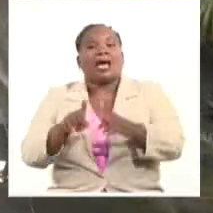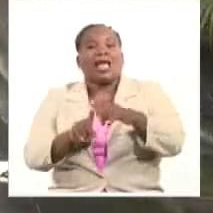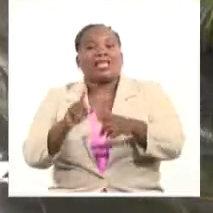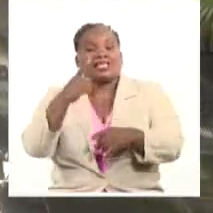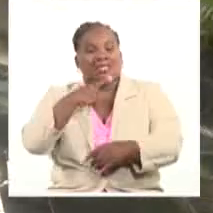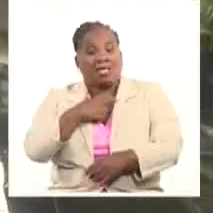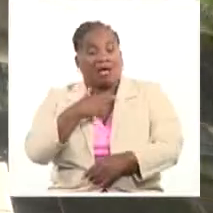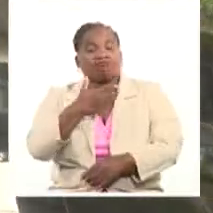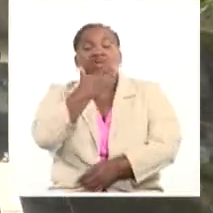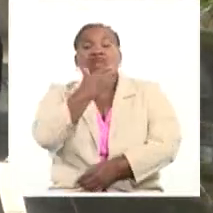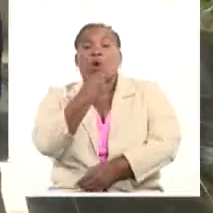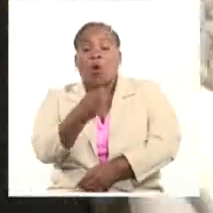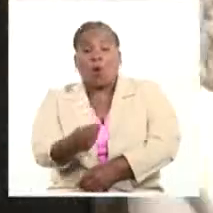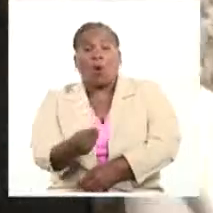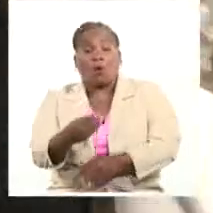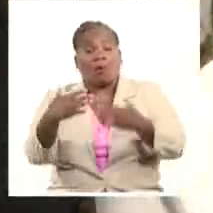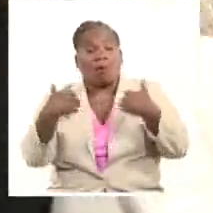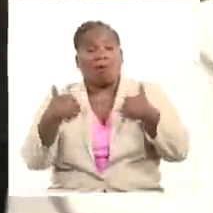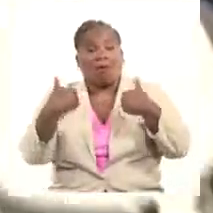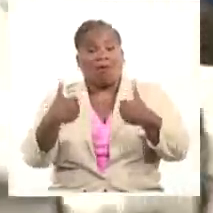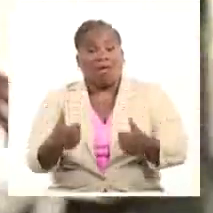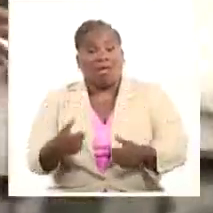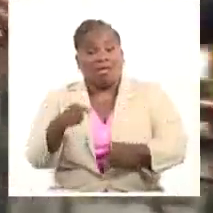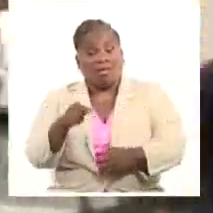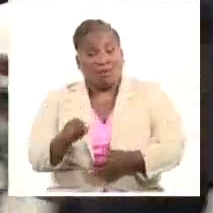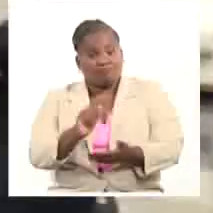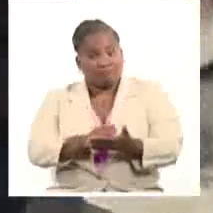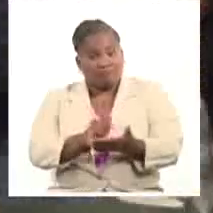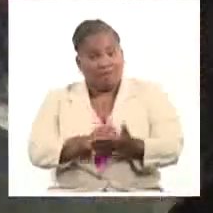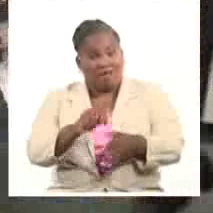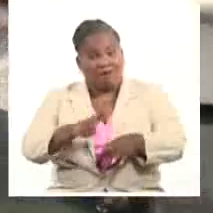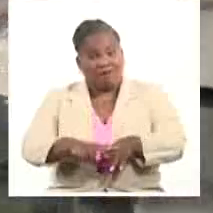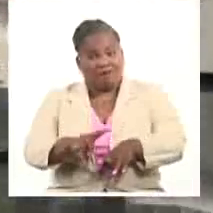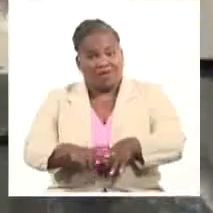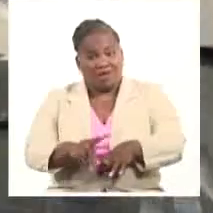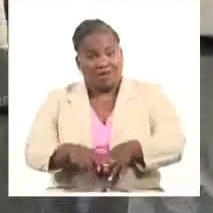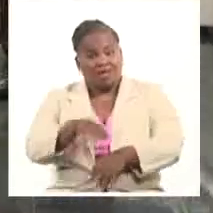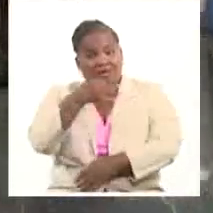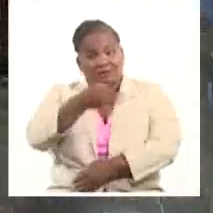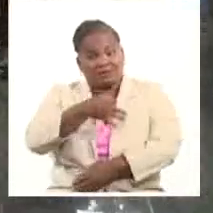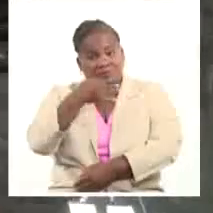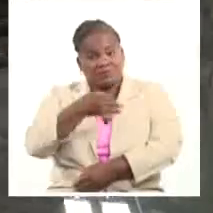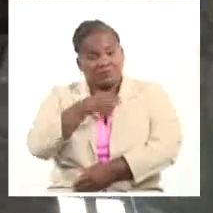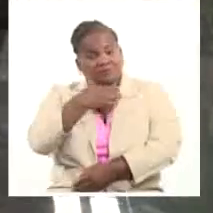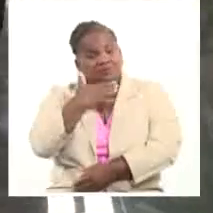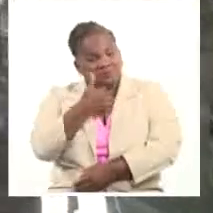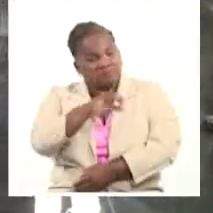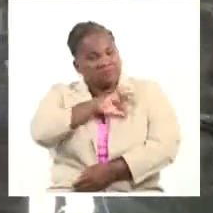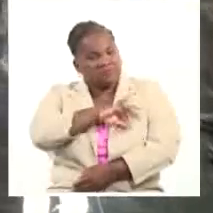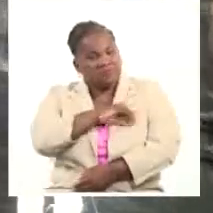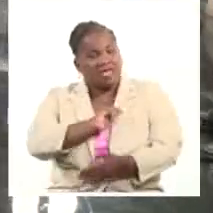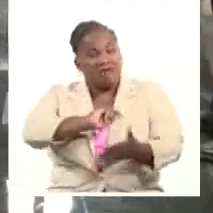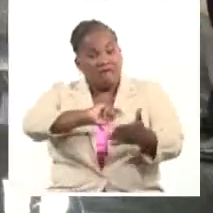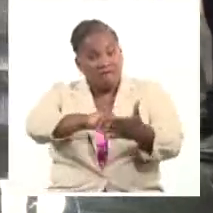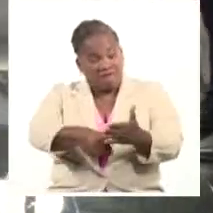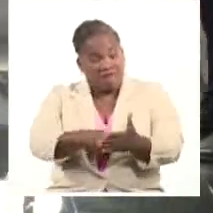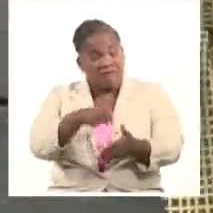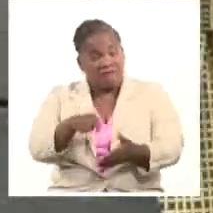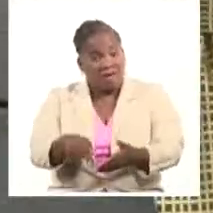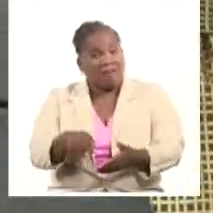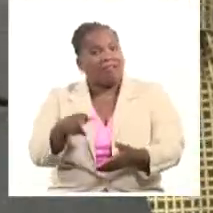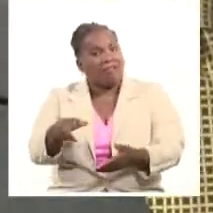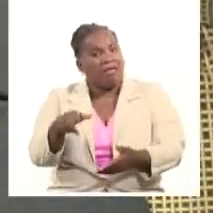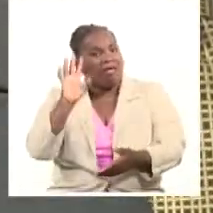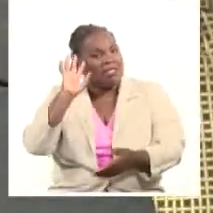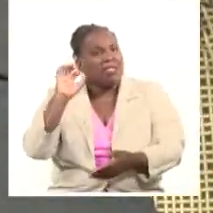más jóvenes representantes diplomáticos acreditados en La Habana. A él le expresó la satisfacción por la firma de un memorando de entendimiento